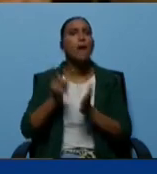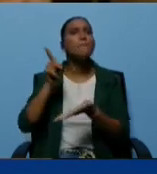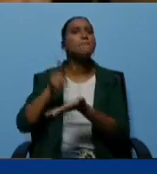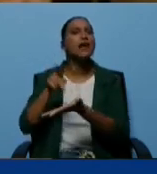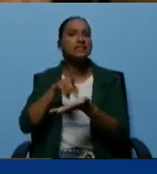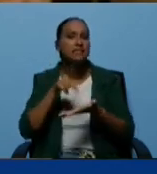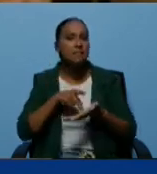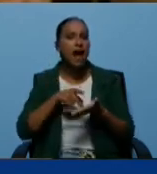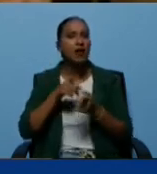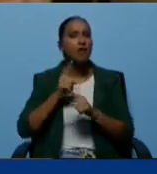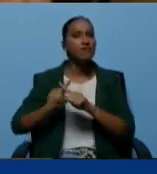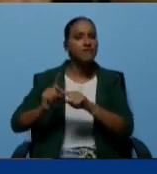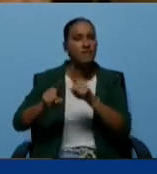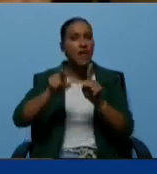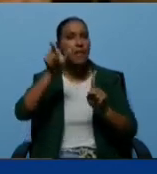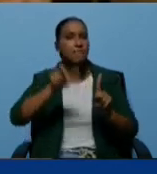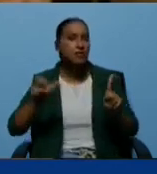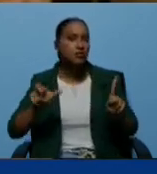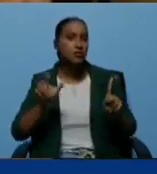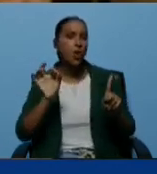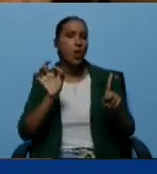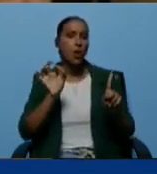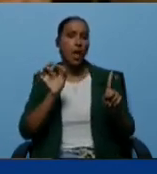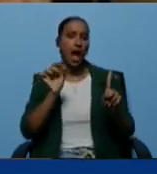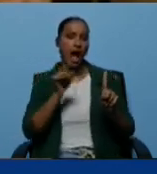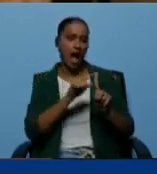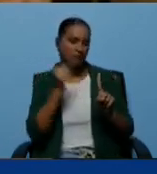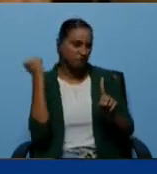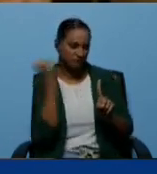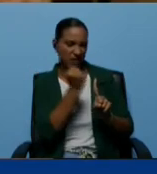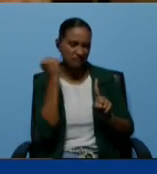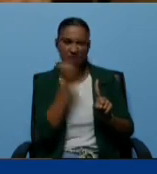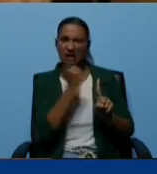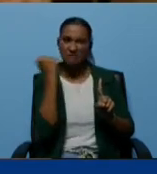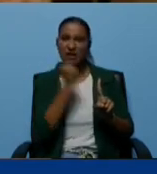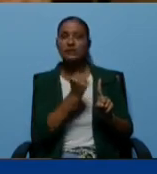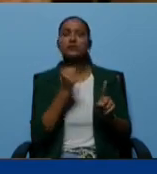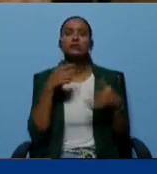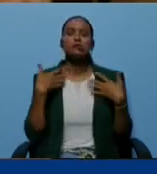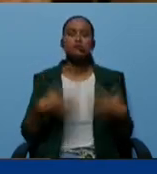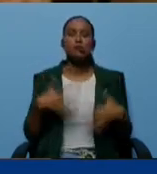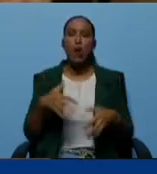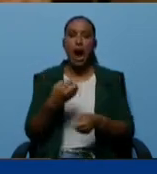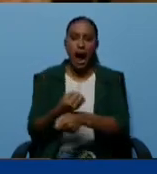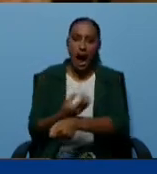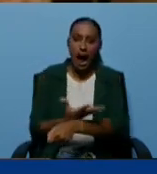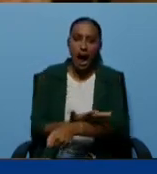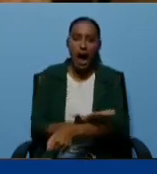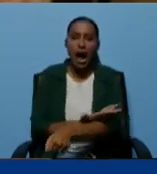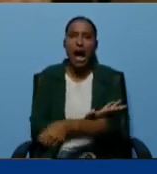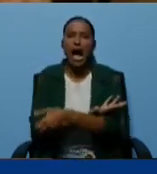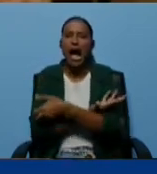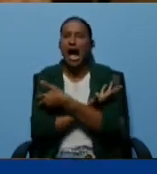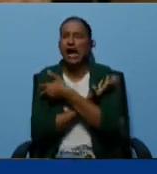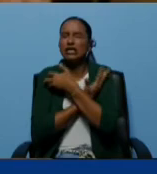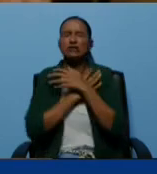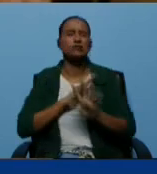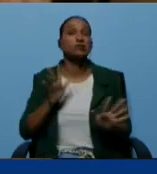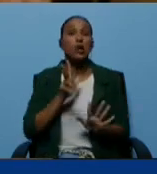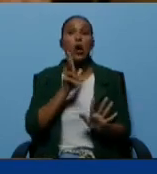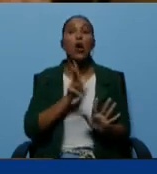varias personas. Esto resume lo más escalofriante, tal vez brutal y terrorífico de los crímenes de